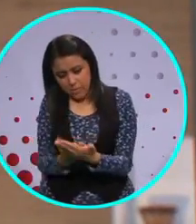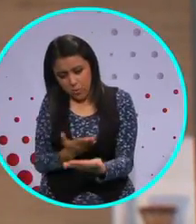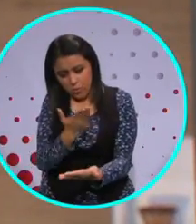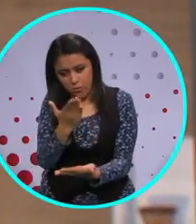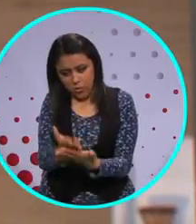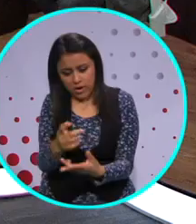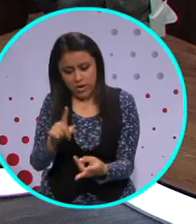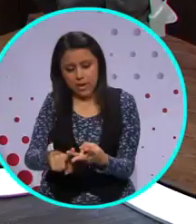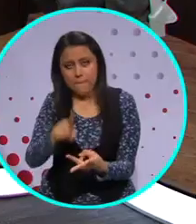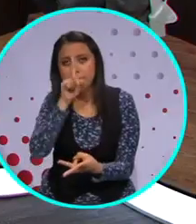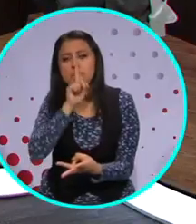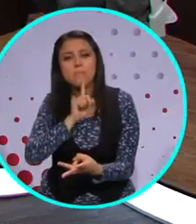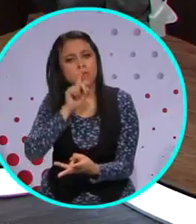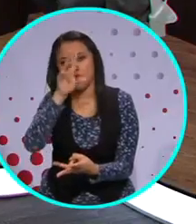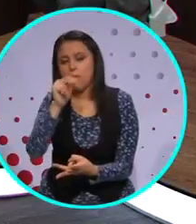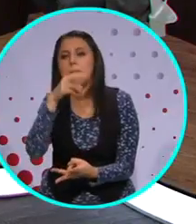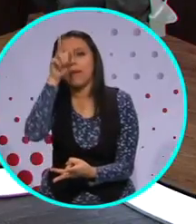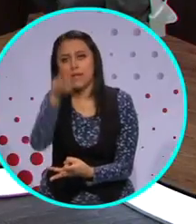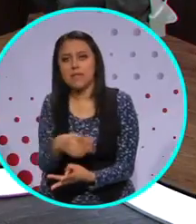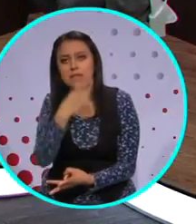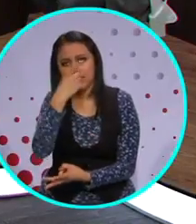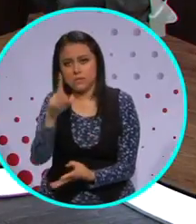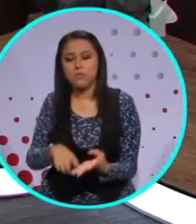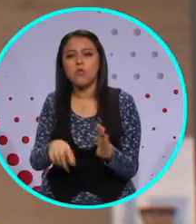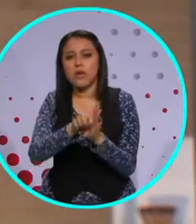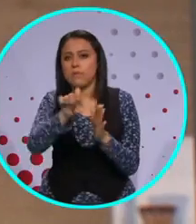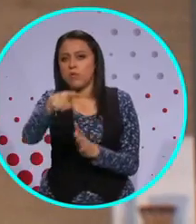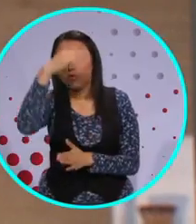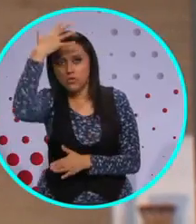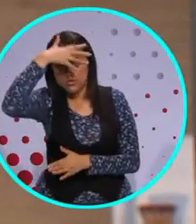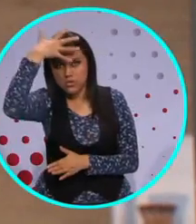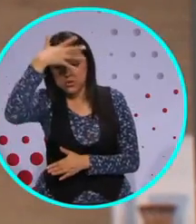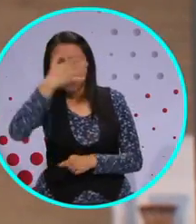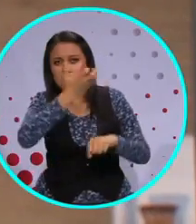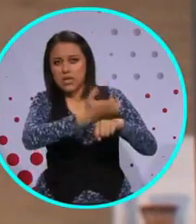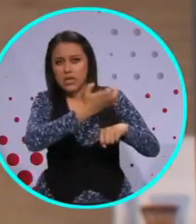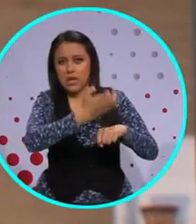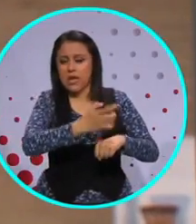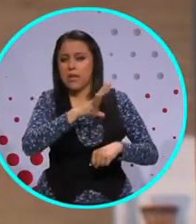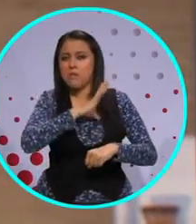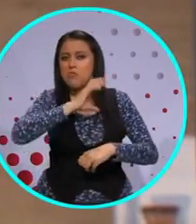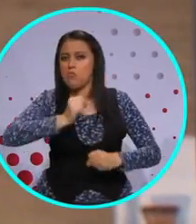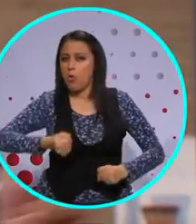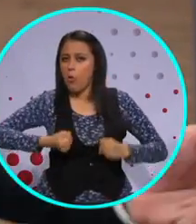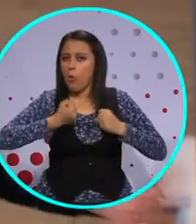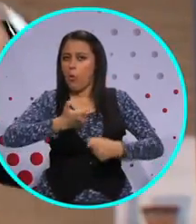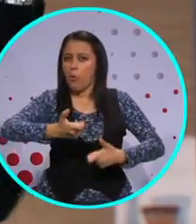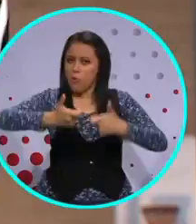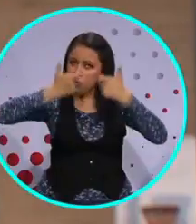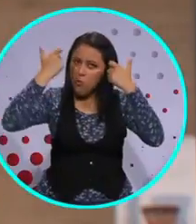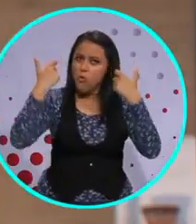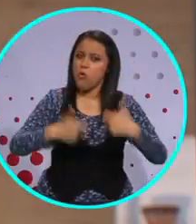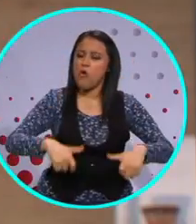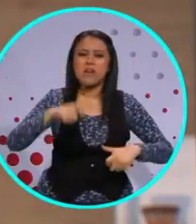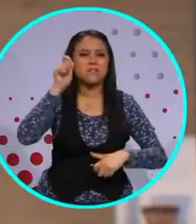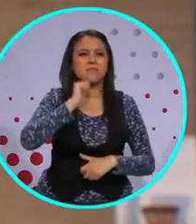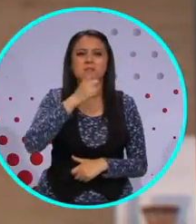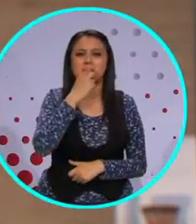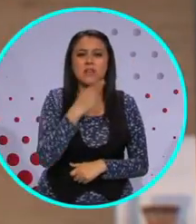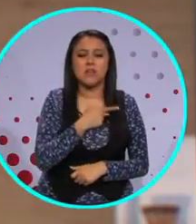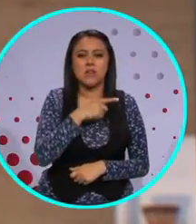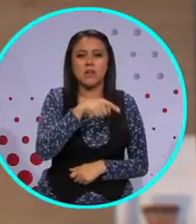los sueños guajiros el presidente del país más poderoso del mundo más rico tasas leyendo que nos dicen siempre